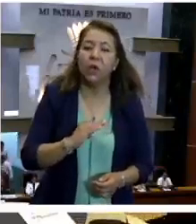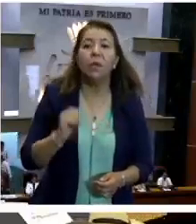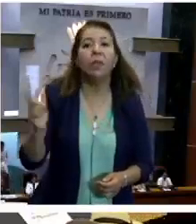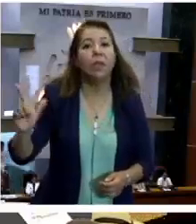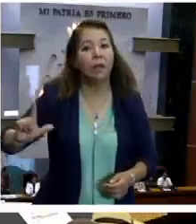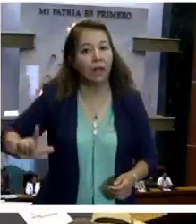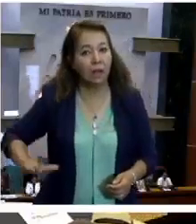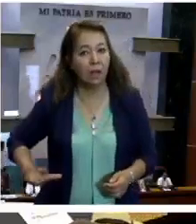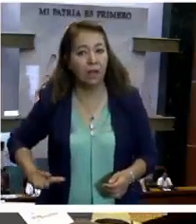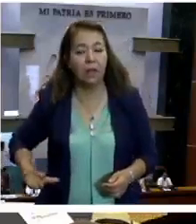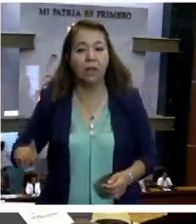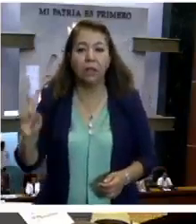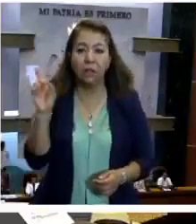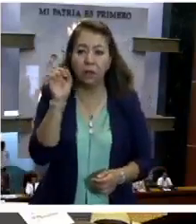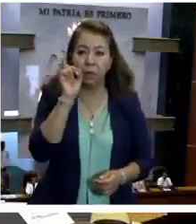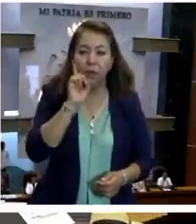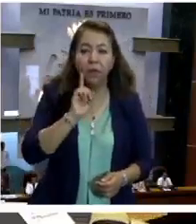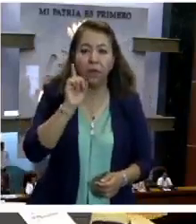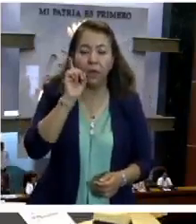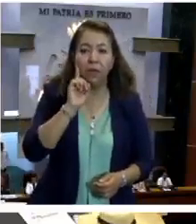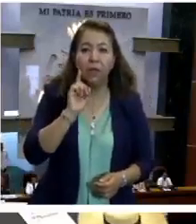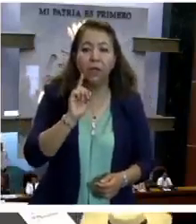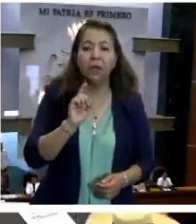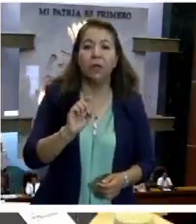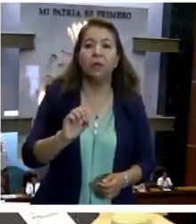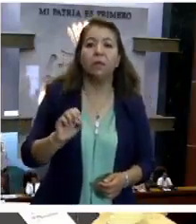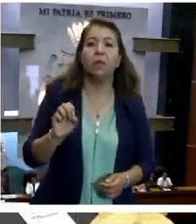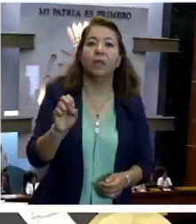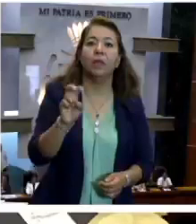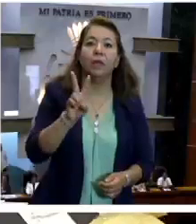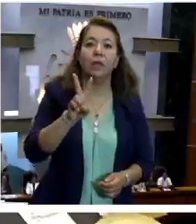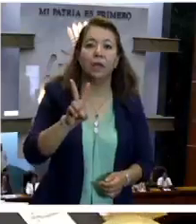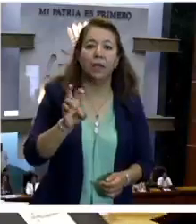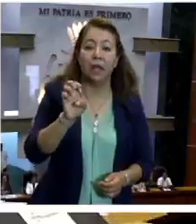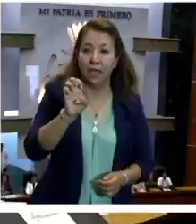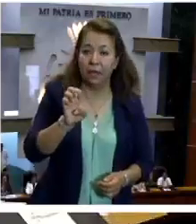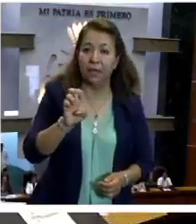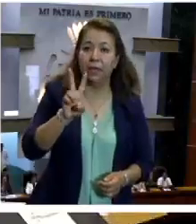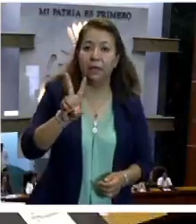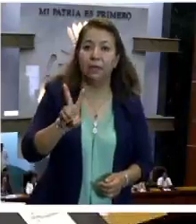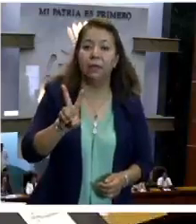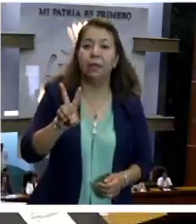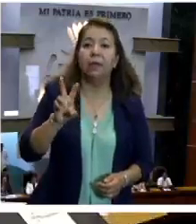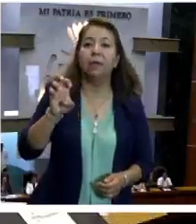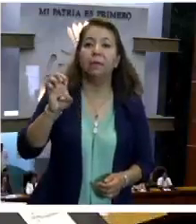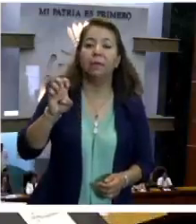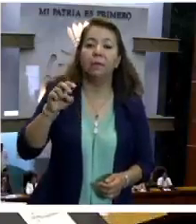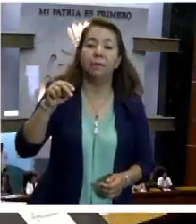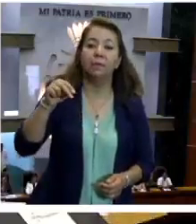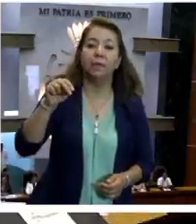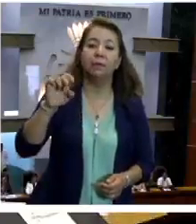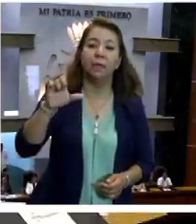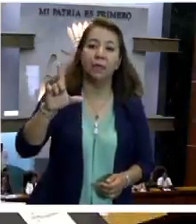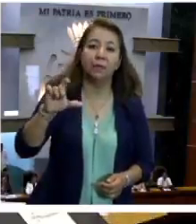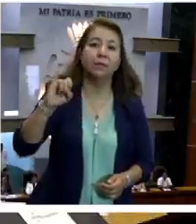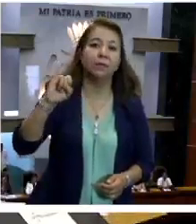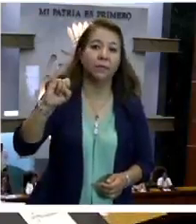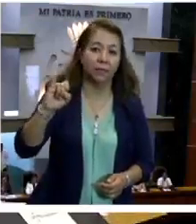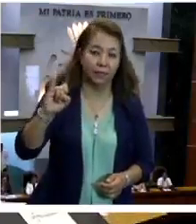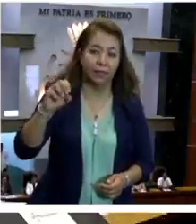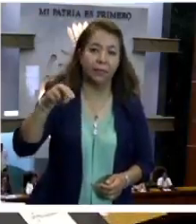gobernadora, la maestra Evelyn Salgado Pineda, quien los recibe